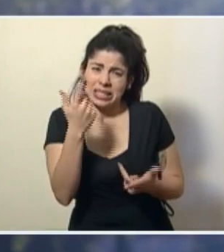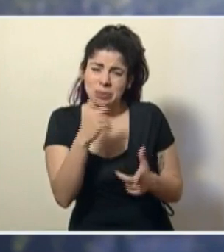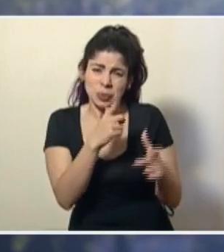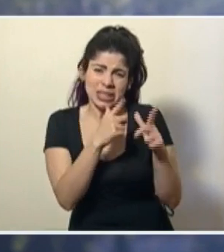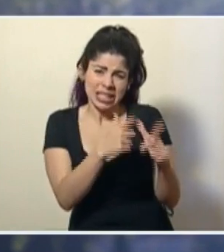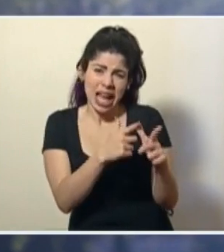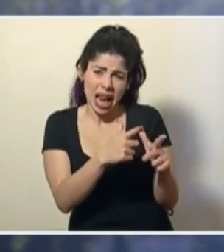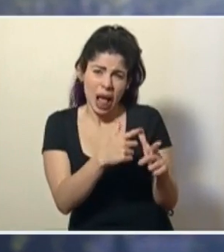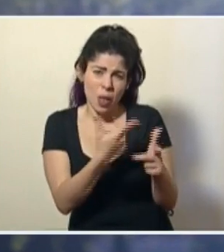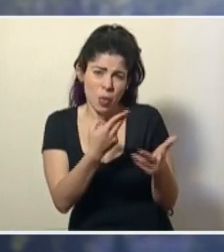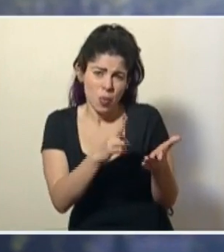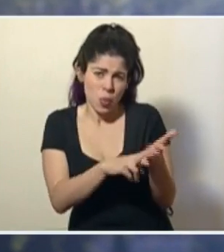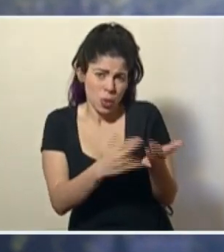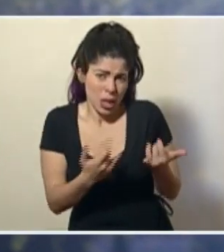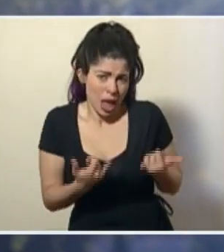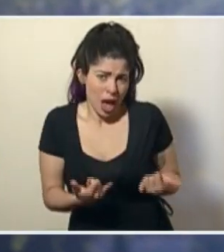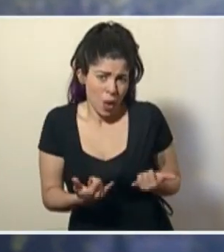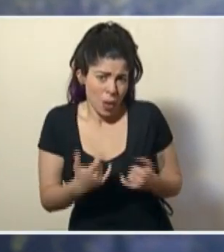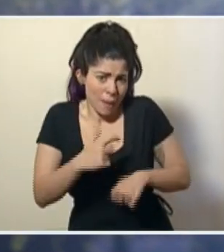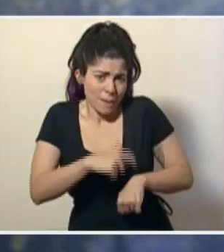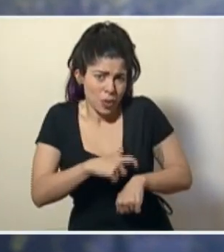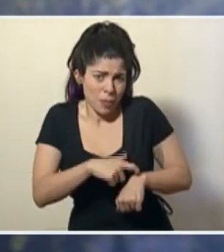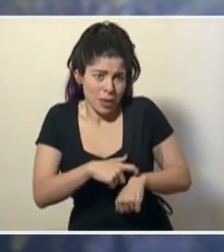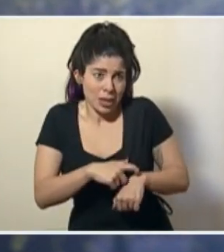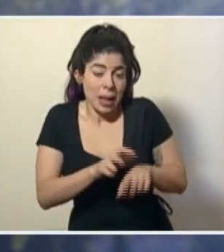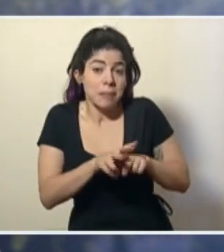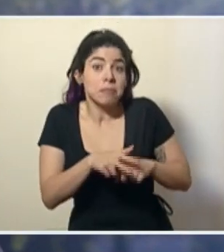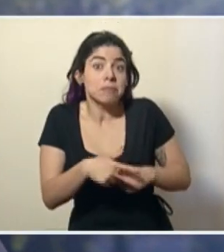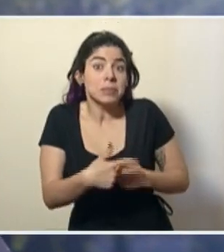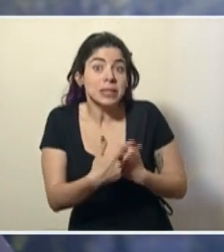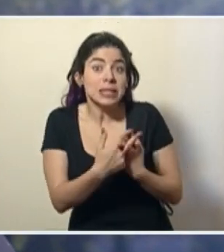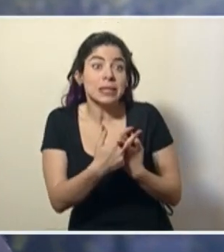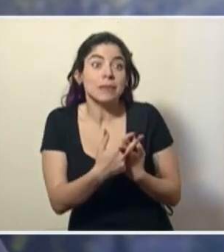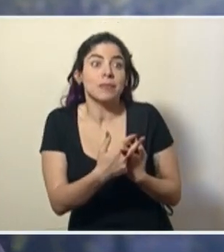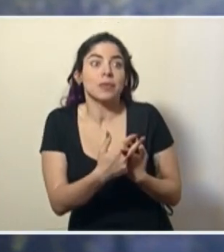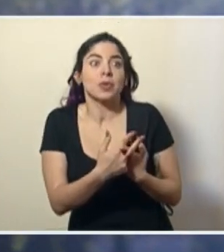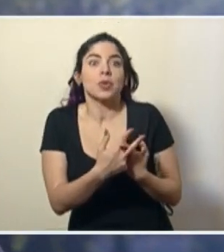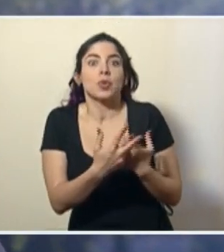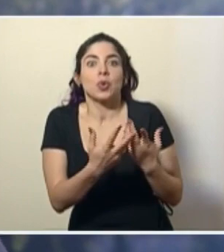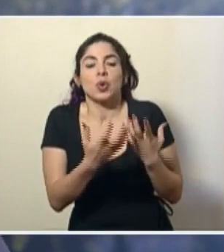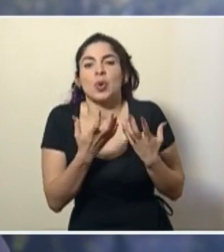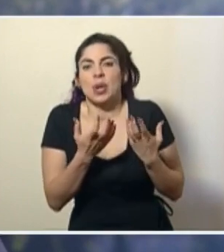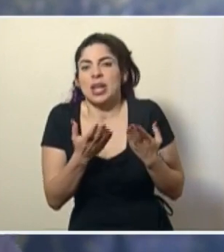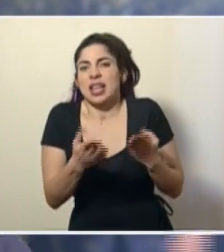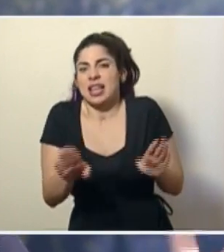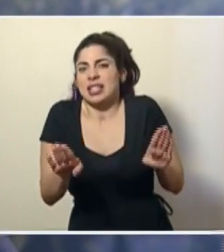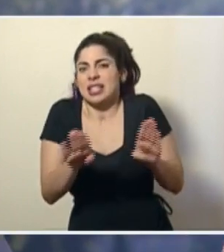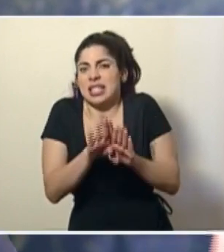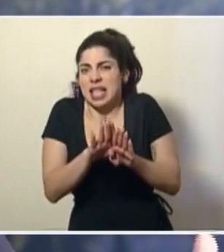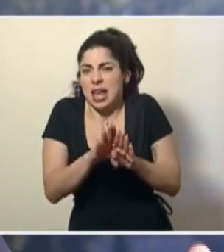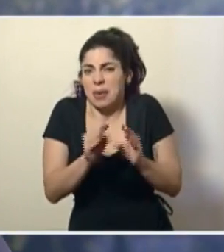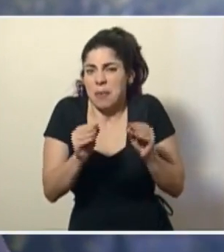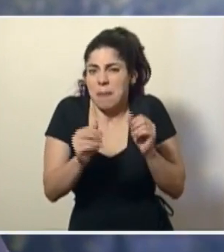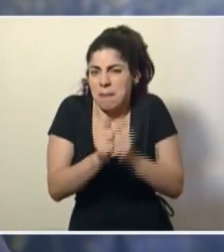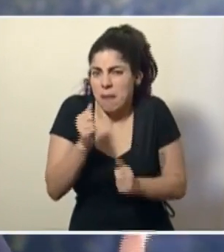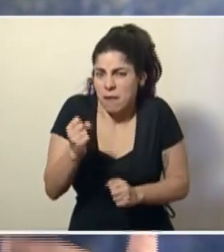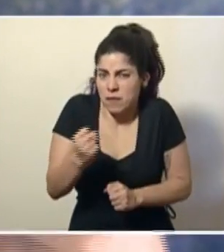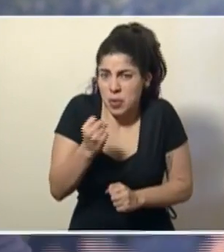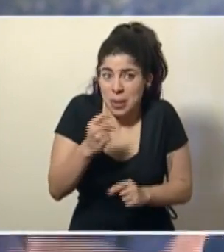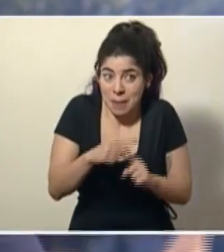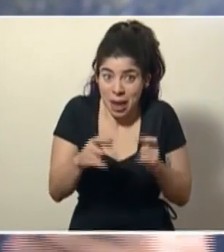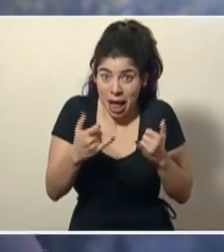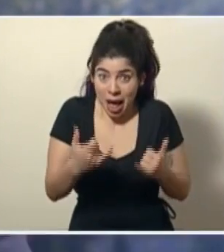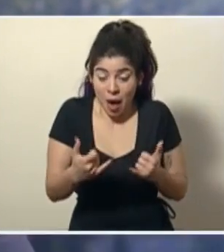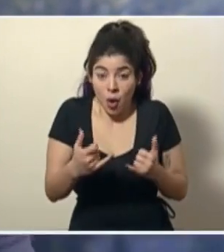excesivo la multa como está en este momento concebida? Al inicio, donde se pretendió un cierre más ampliado, digamos, pero ahorita